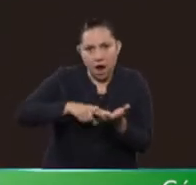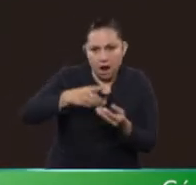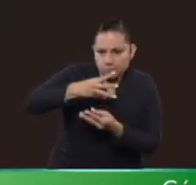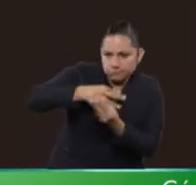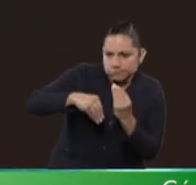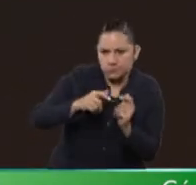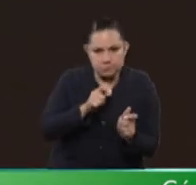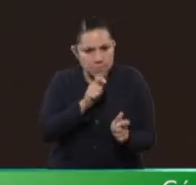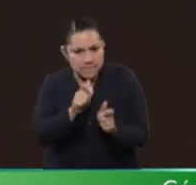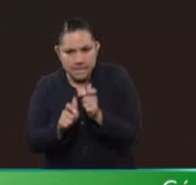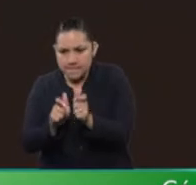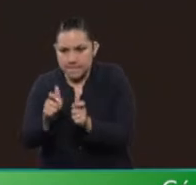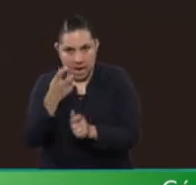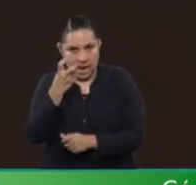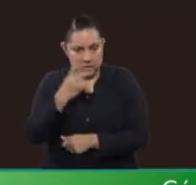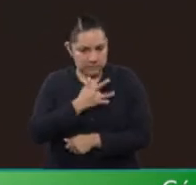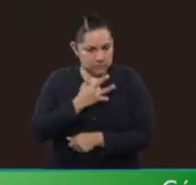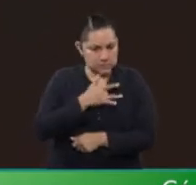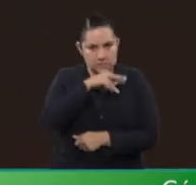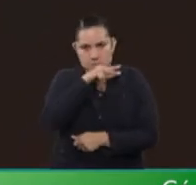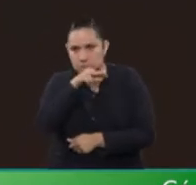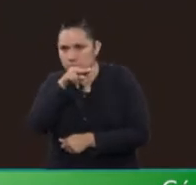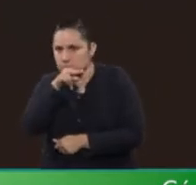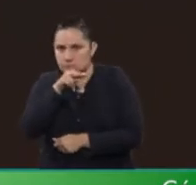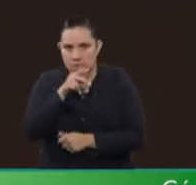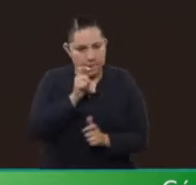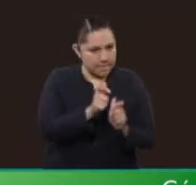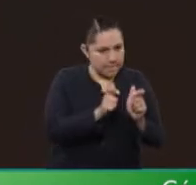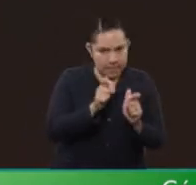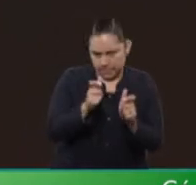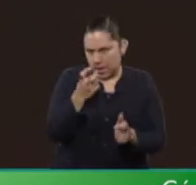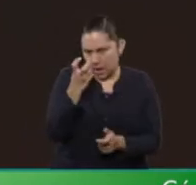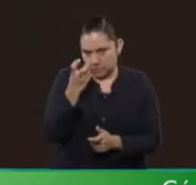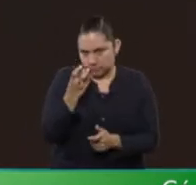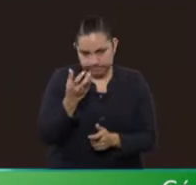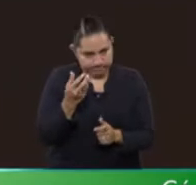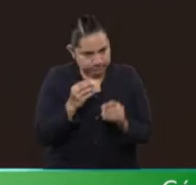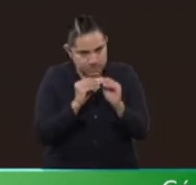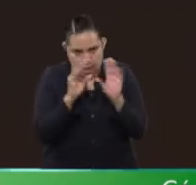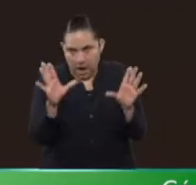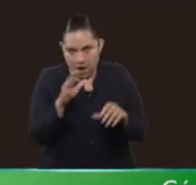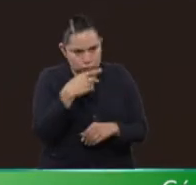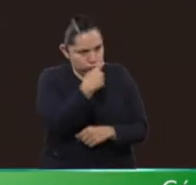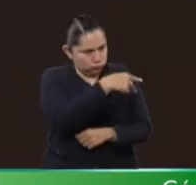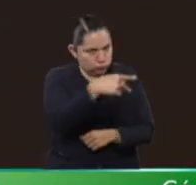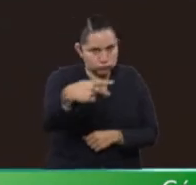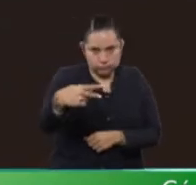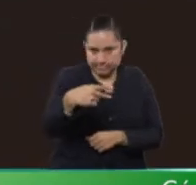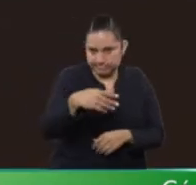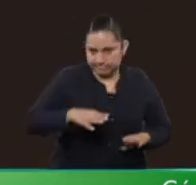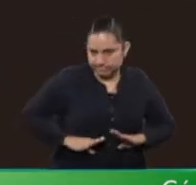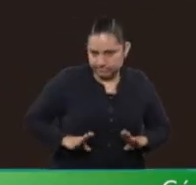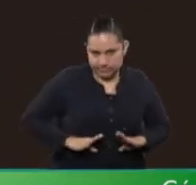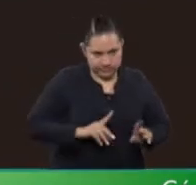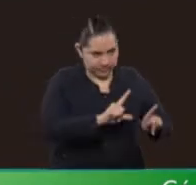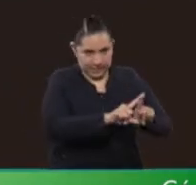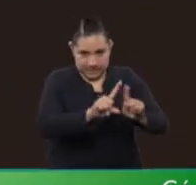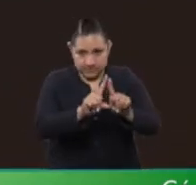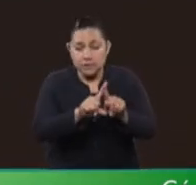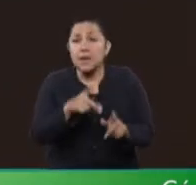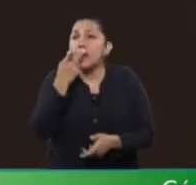esta reserva es que en medio de todas estas prioridades las personas puedan estar tranquilas sabiendo que su acceso a alimentos y